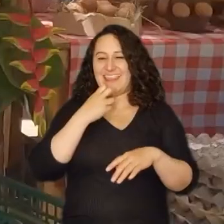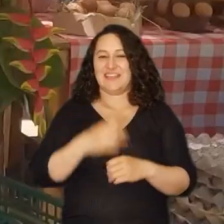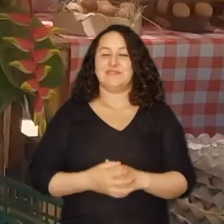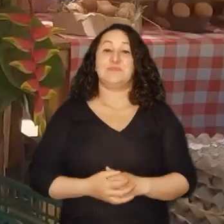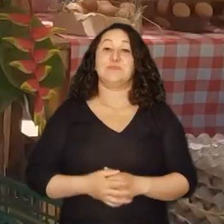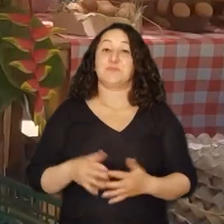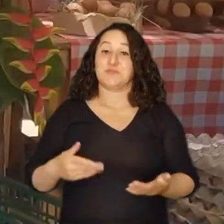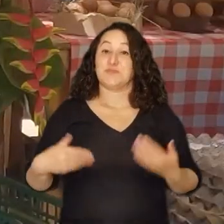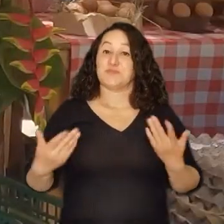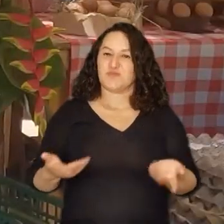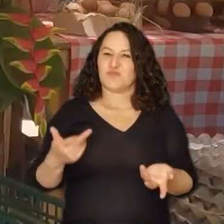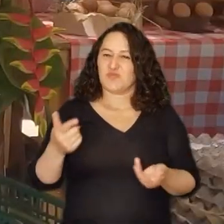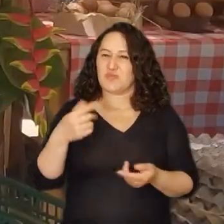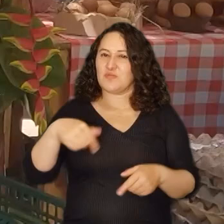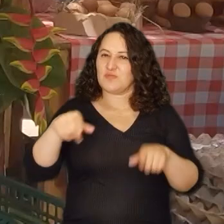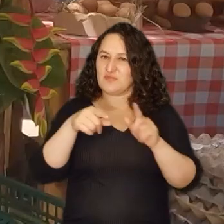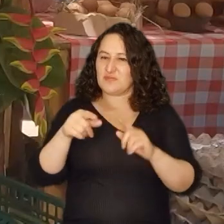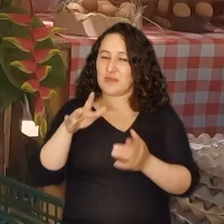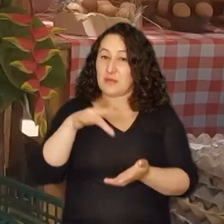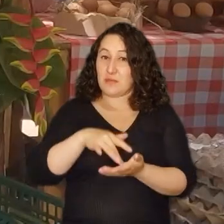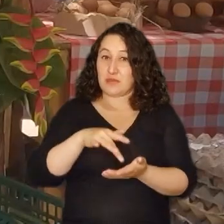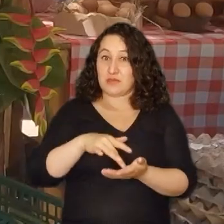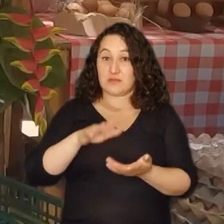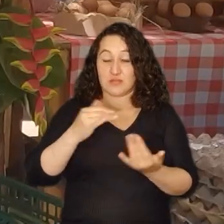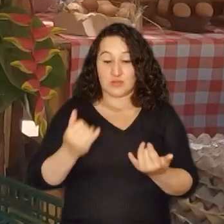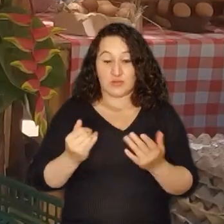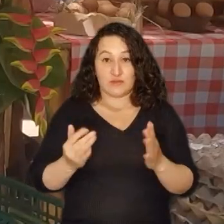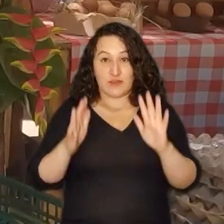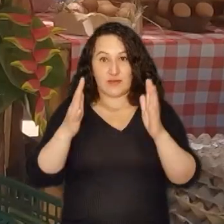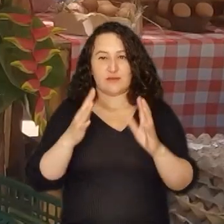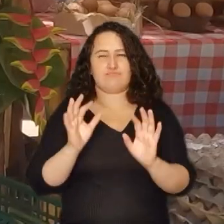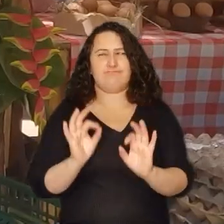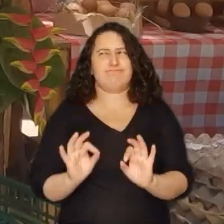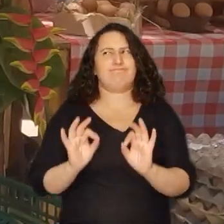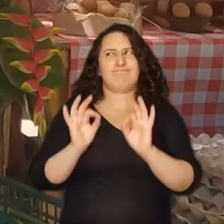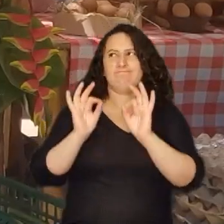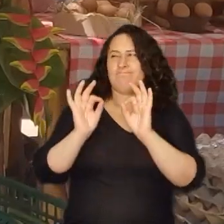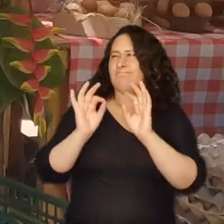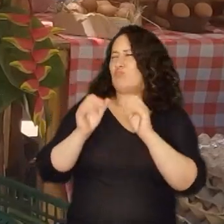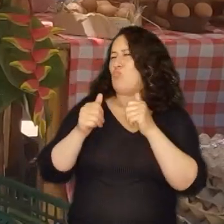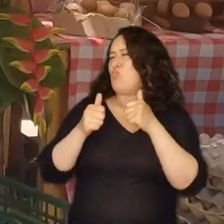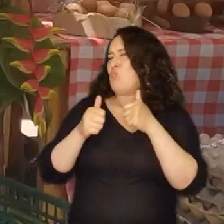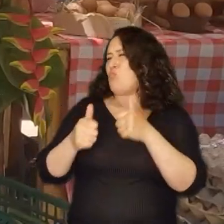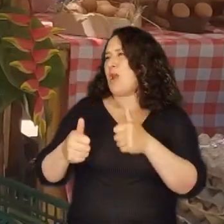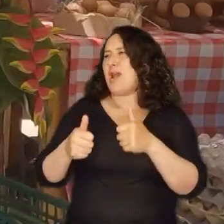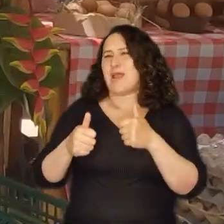Bautizado. Sí, bueno, excelente. Chicos, ¿cómo les ha parecido la participación en la feria? Excelente.